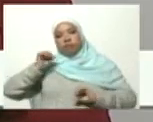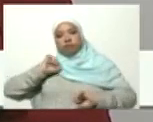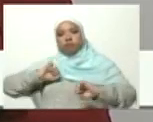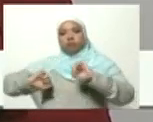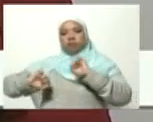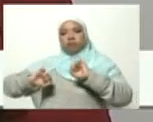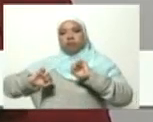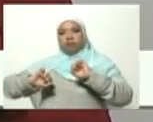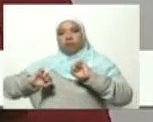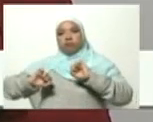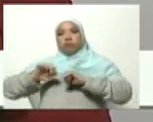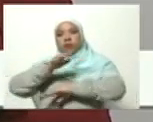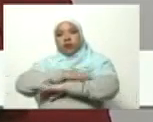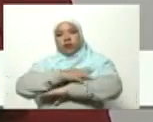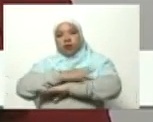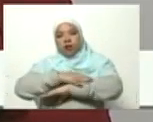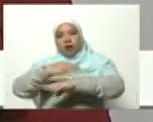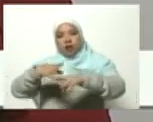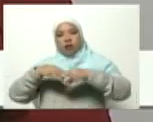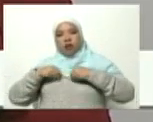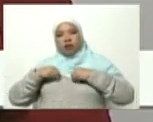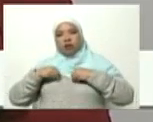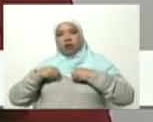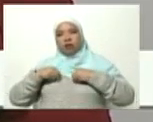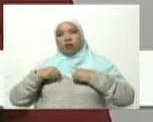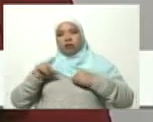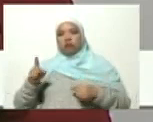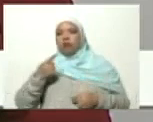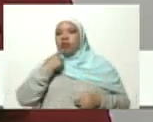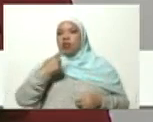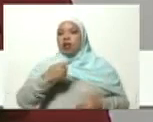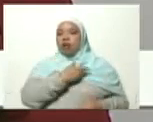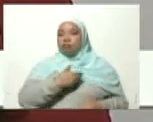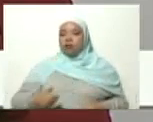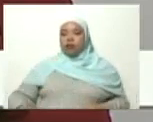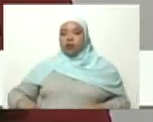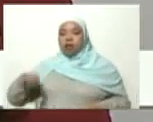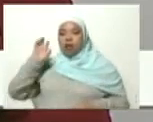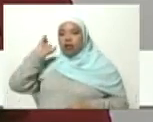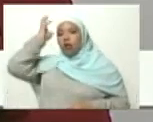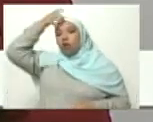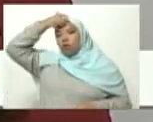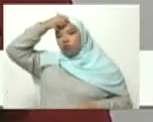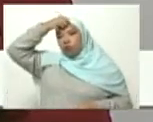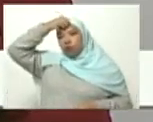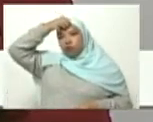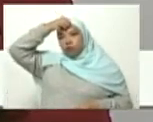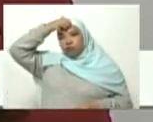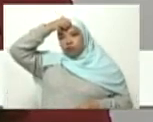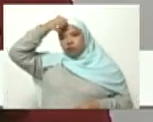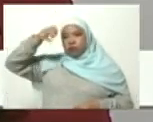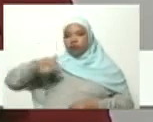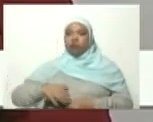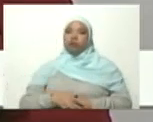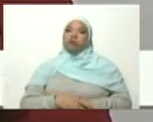Ellos han tenido que admitirlo. Una vez creo que lo dijo Trump, que habían subestimado a Nicolás Maduro.